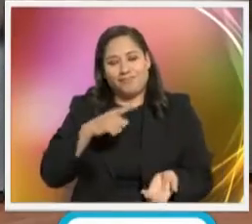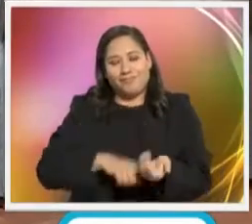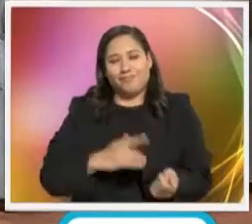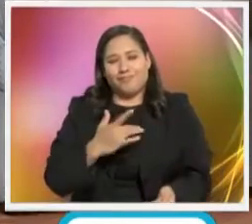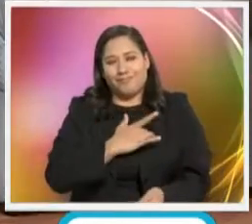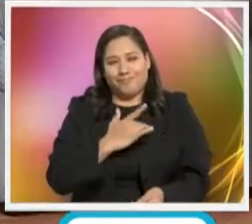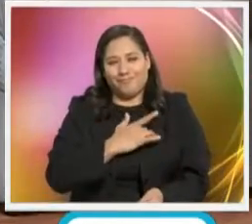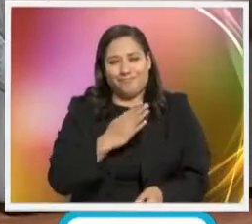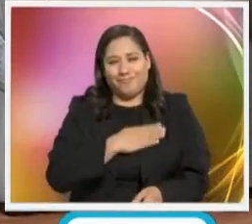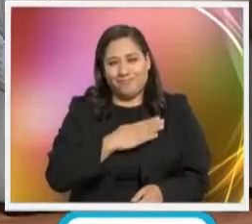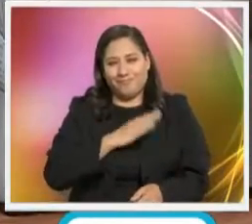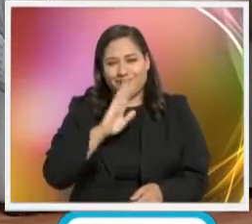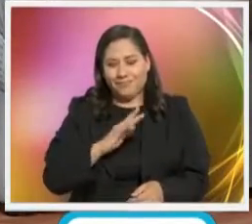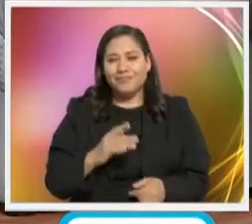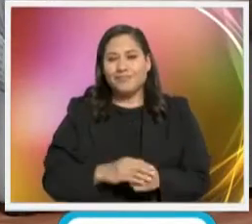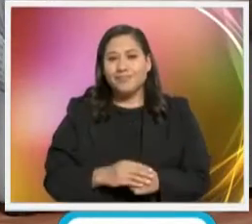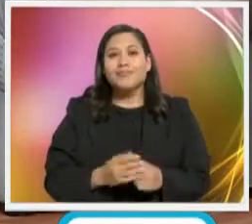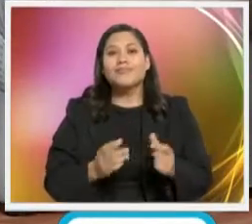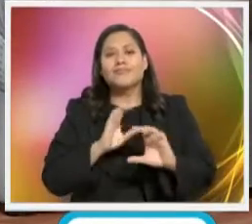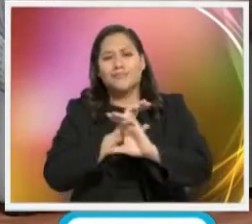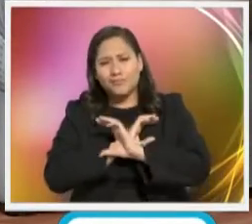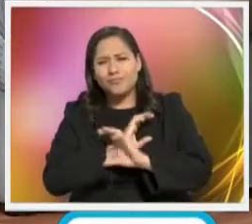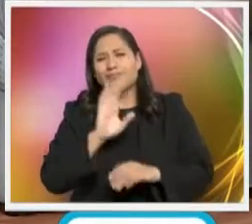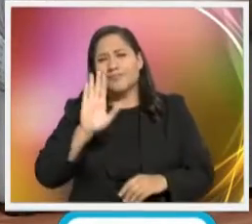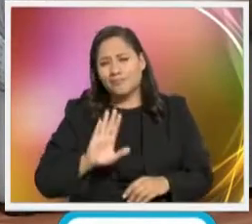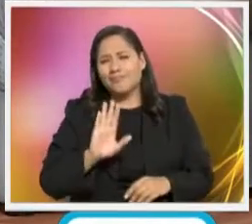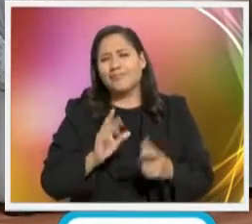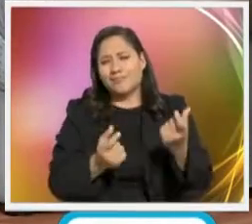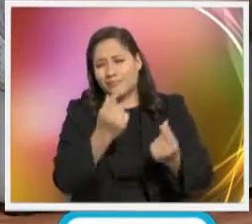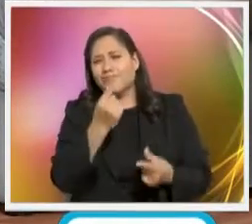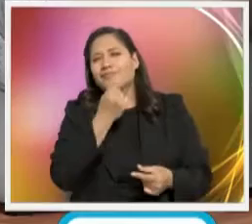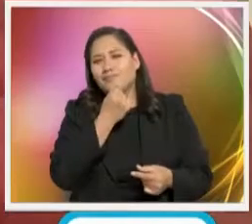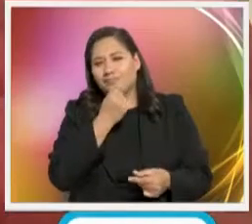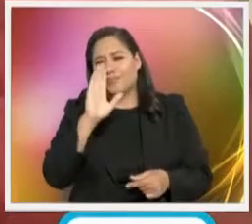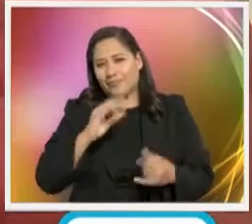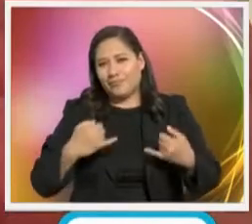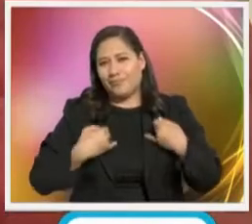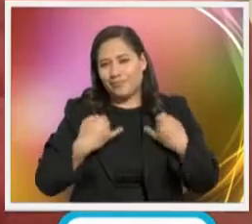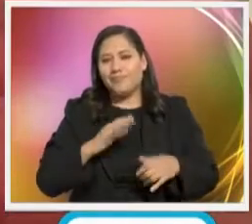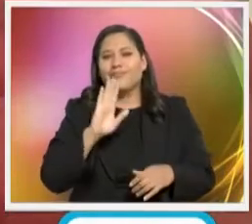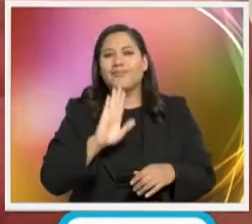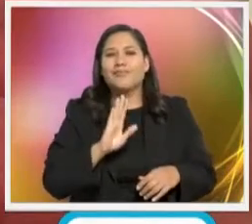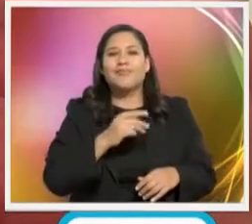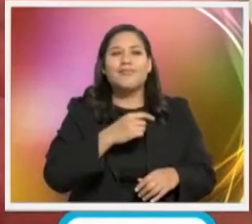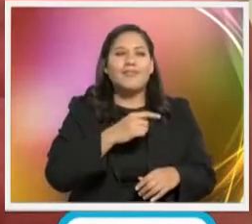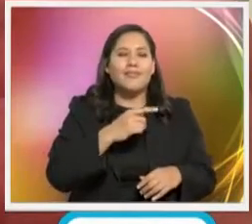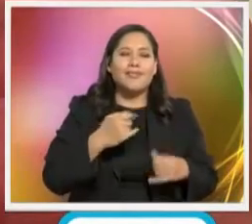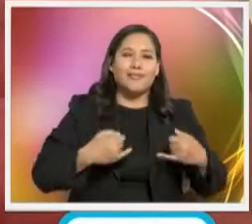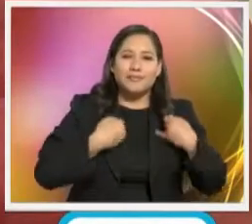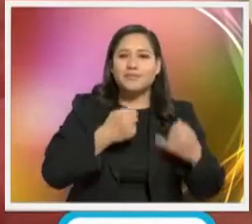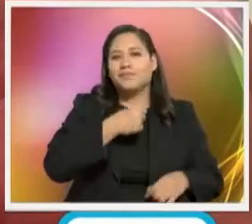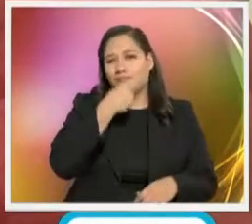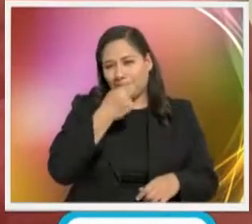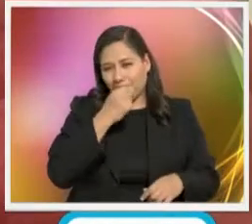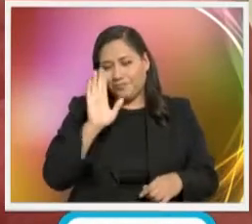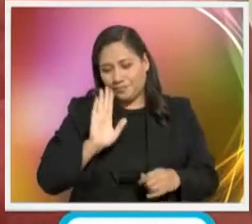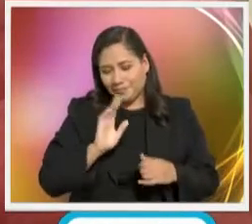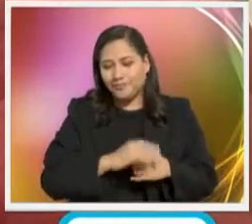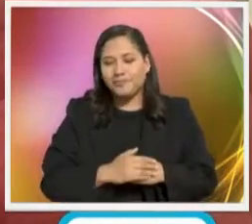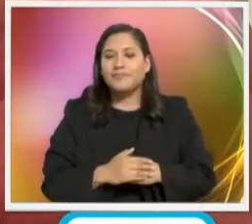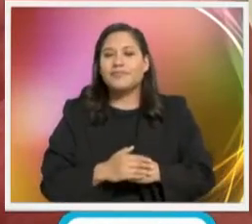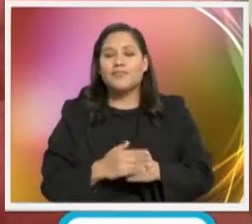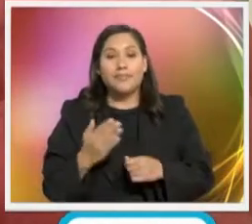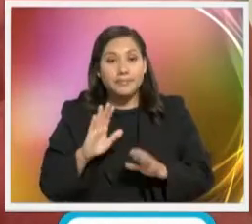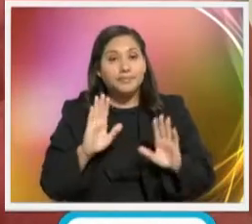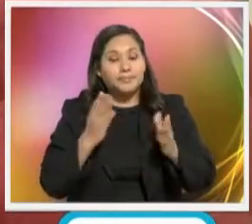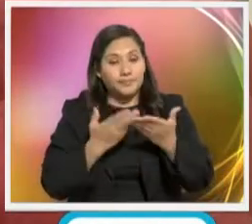además. Exacto. Sí, y de Así conducta es. algunos también. También, Sí. es lo que llamamos chavorruco ya también, que es otro concepto que acaba de inventarse. Pero